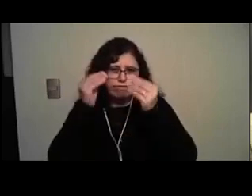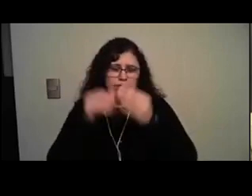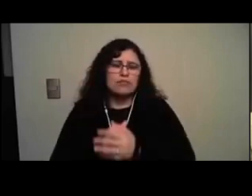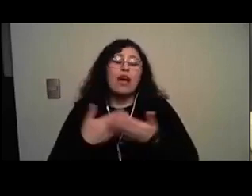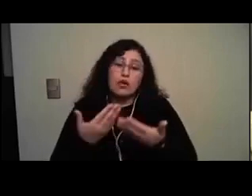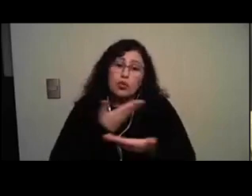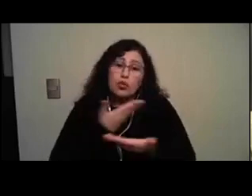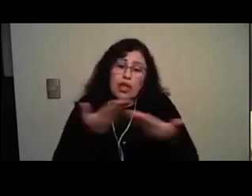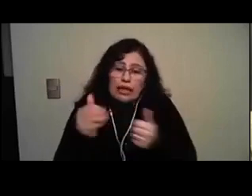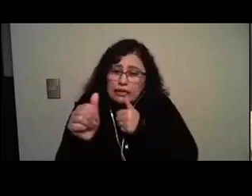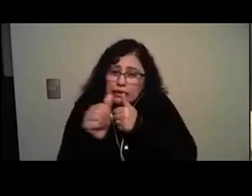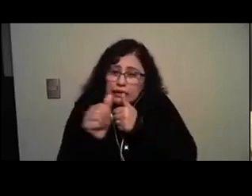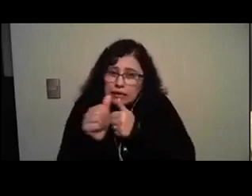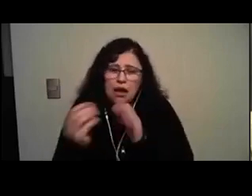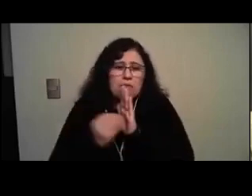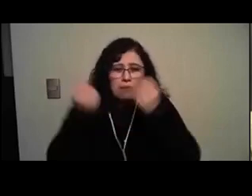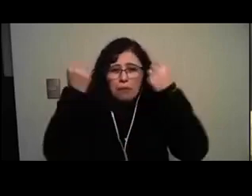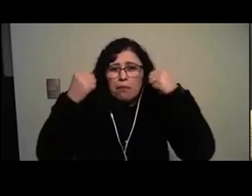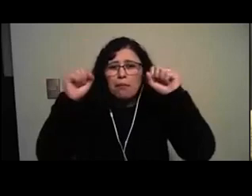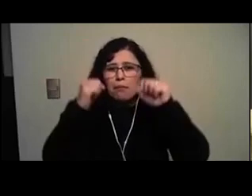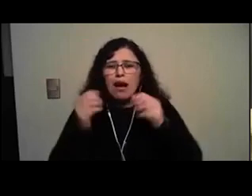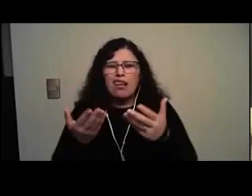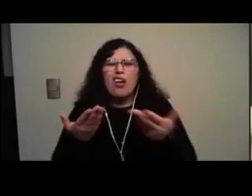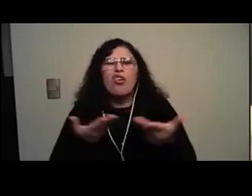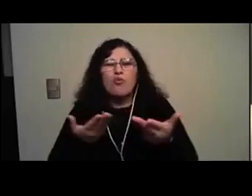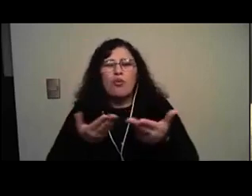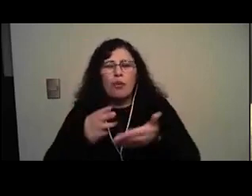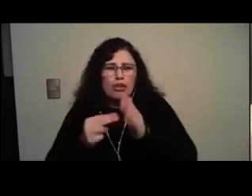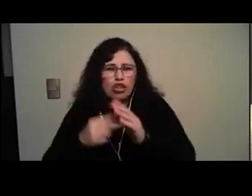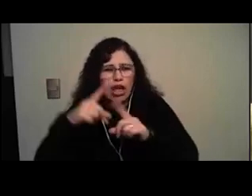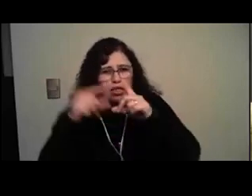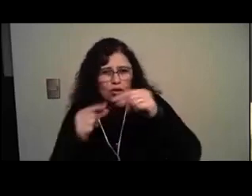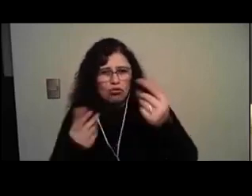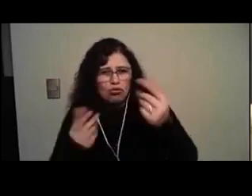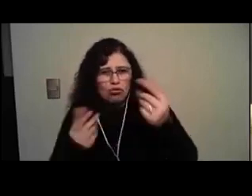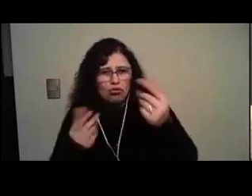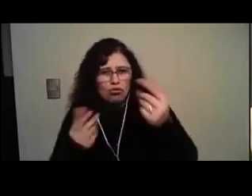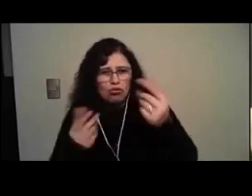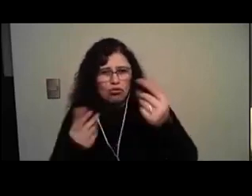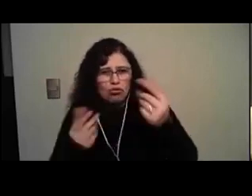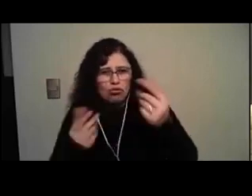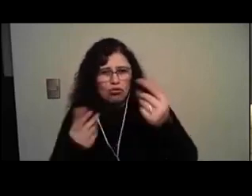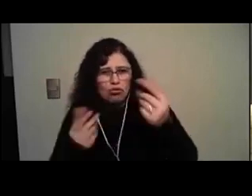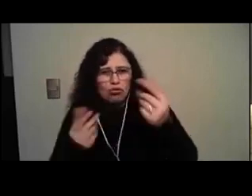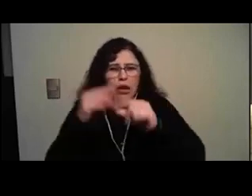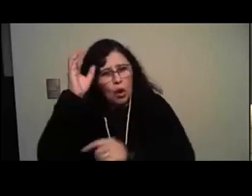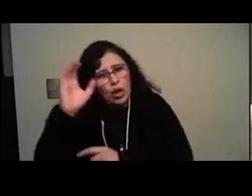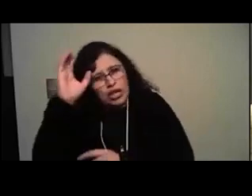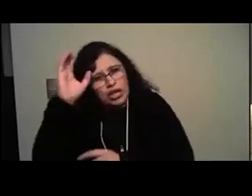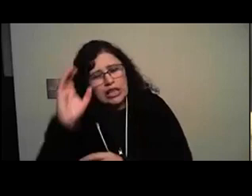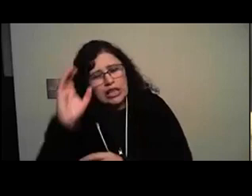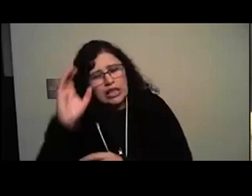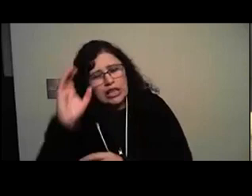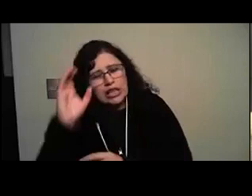ustedes a todo lo que significa atender personas con algún tipo de trastorno neurológico, neurocognitivo o traumatológico